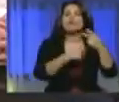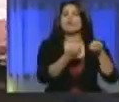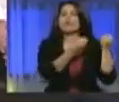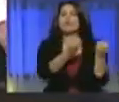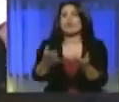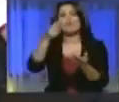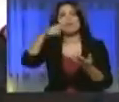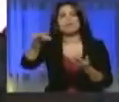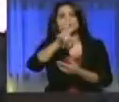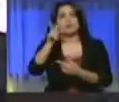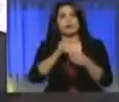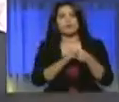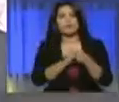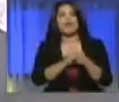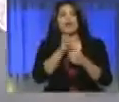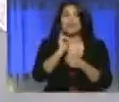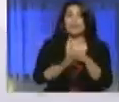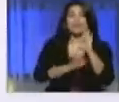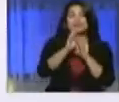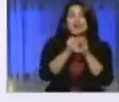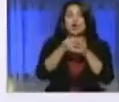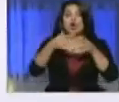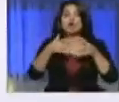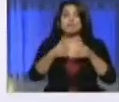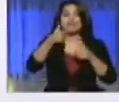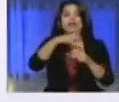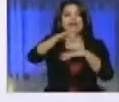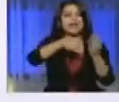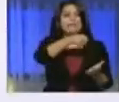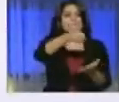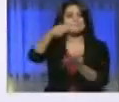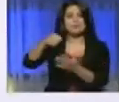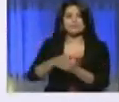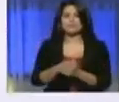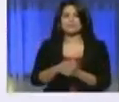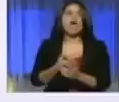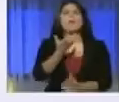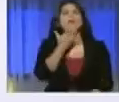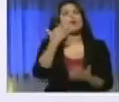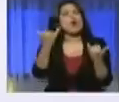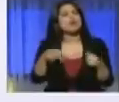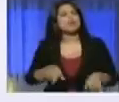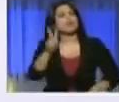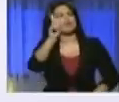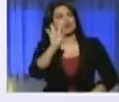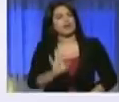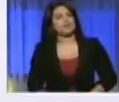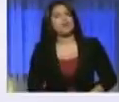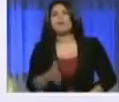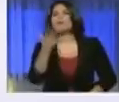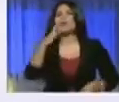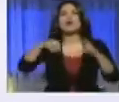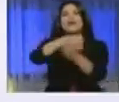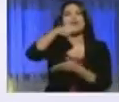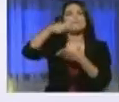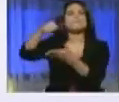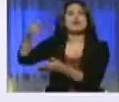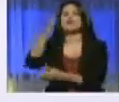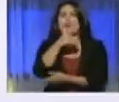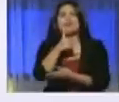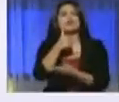el desarrollo y la consolidación de los CLAP. ¿Qué sería de Venezuela si no existieran los CLAP?